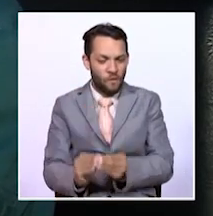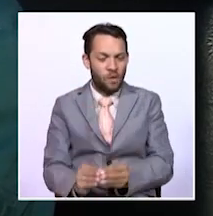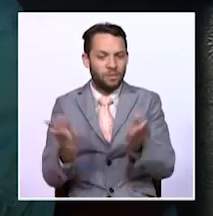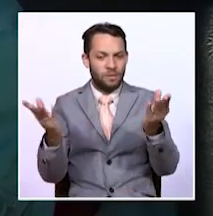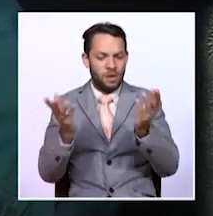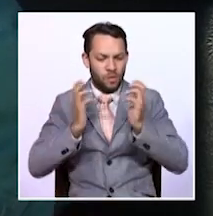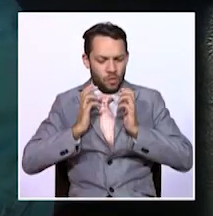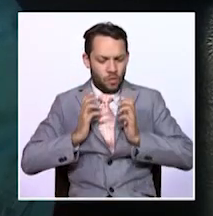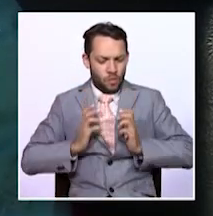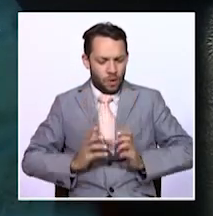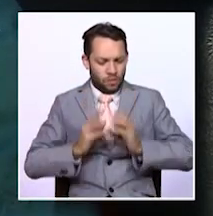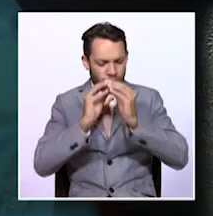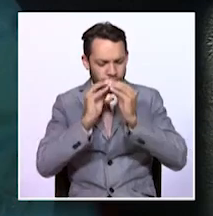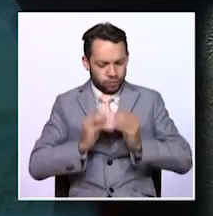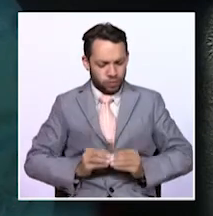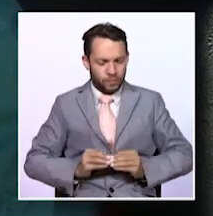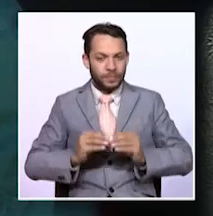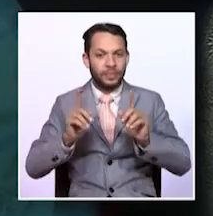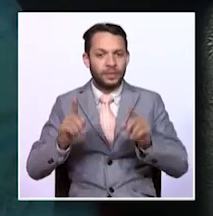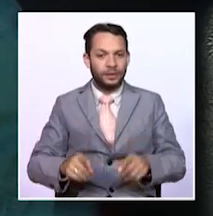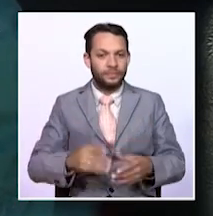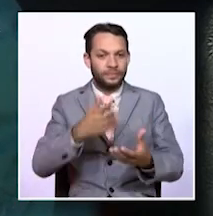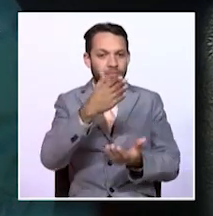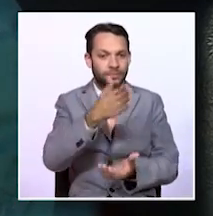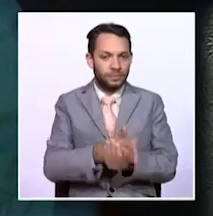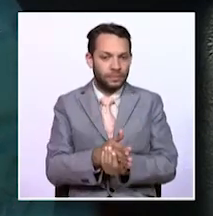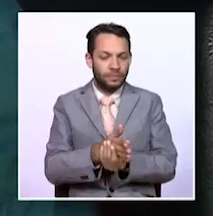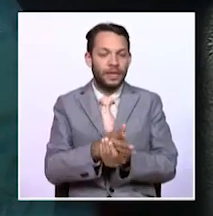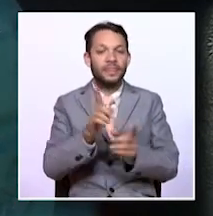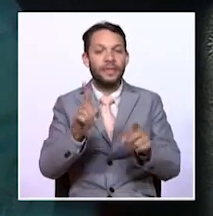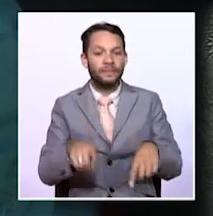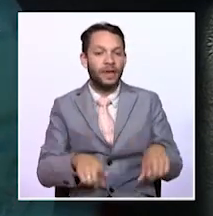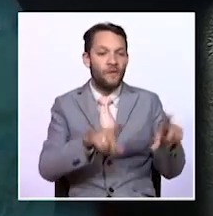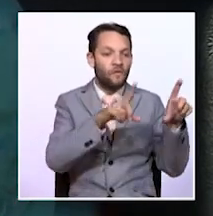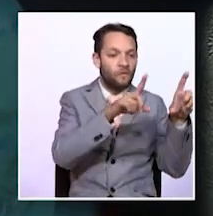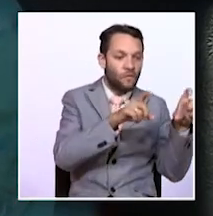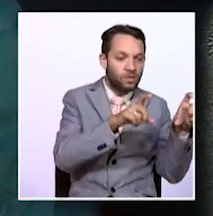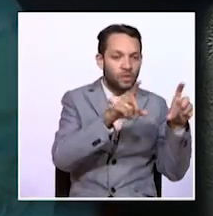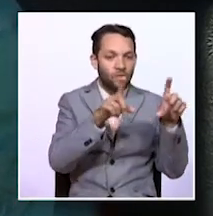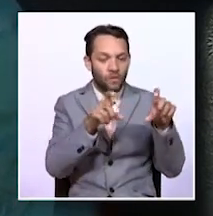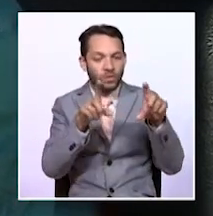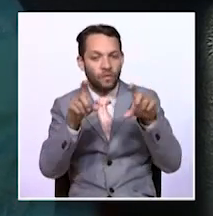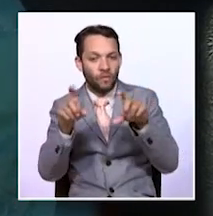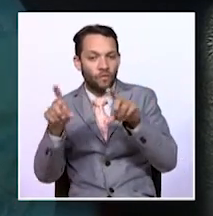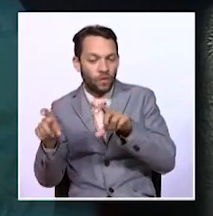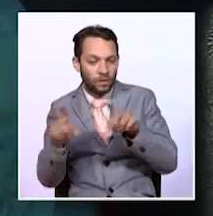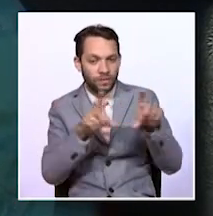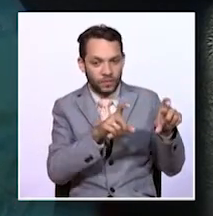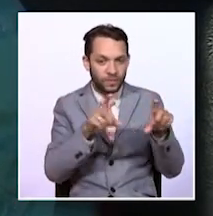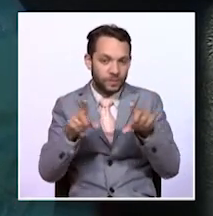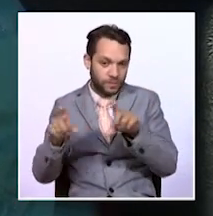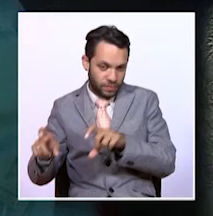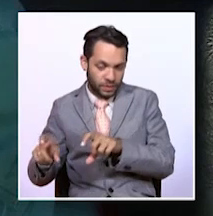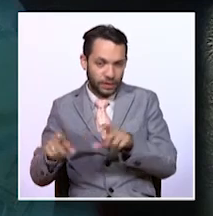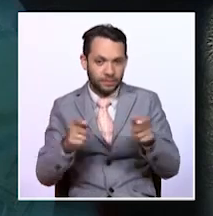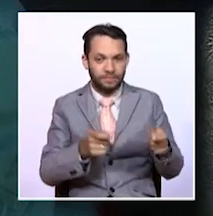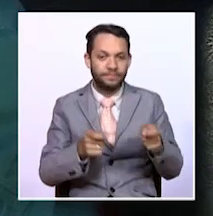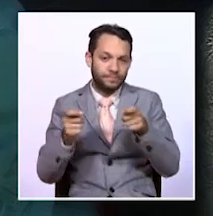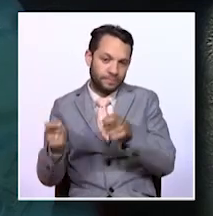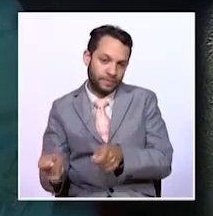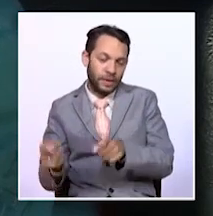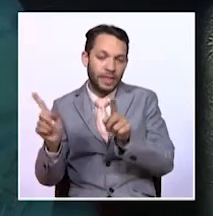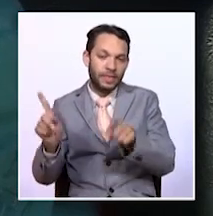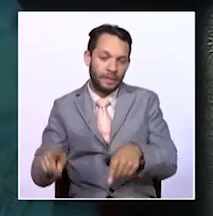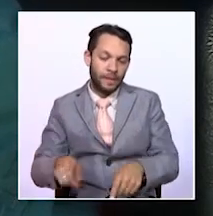Les entregamos en la carpeta las mejores foticos que se ha dejado tomar el bebé, en la memoria las fotos y también